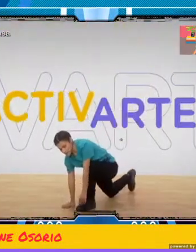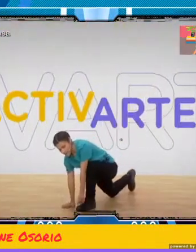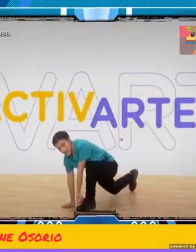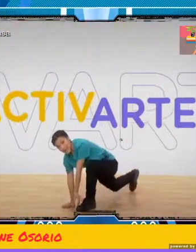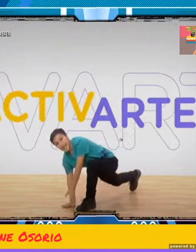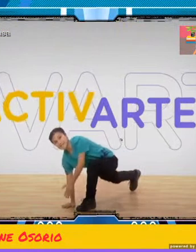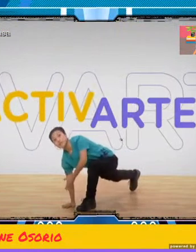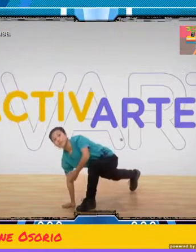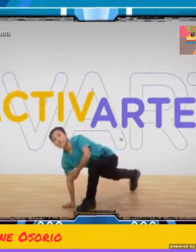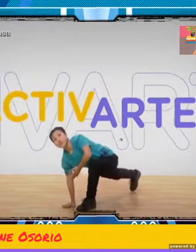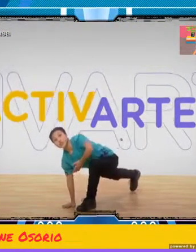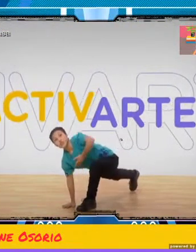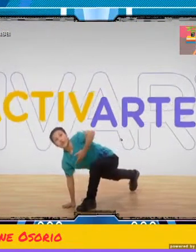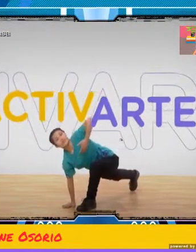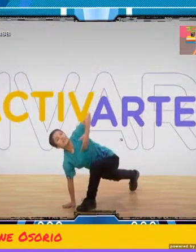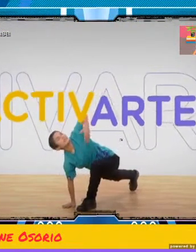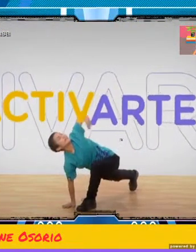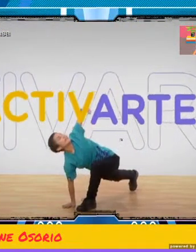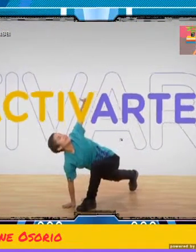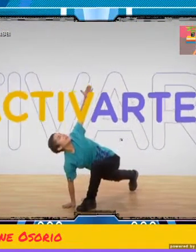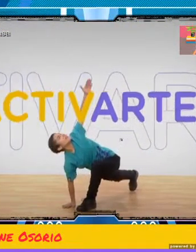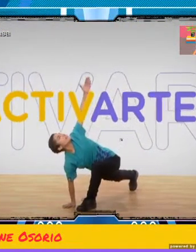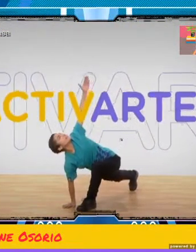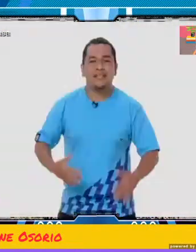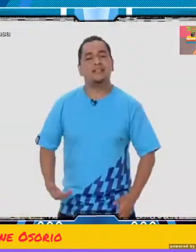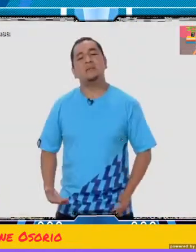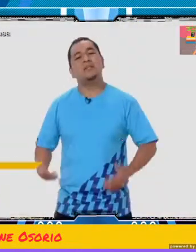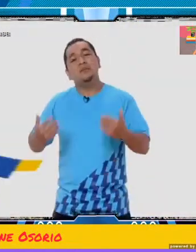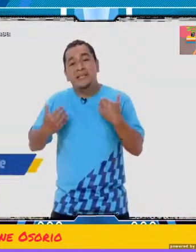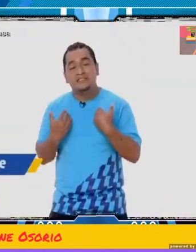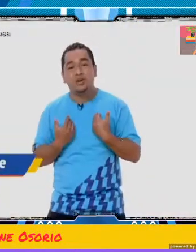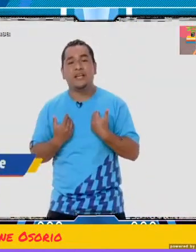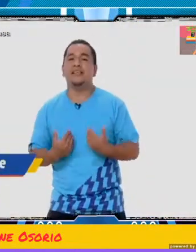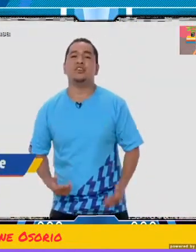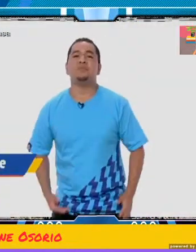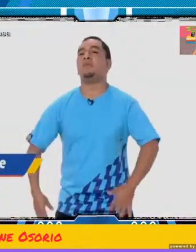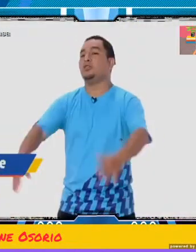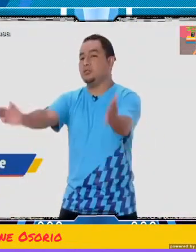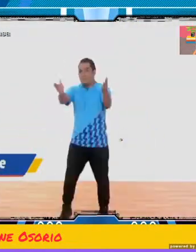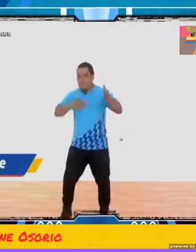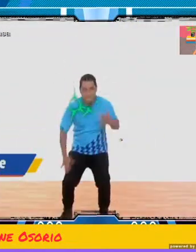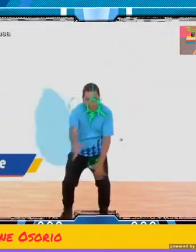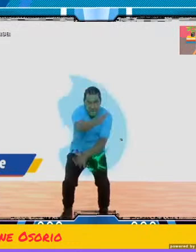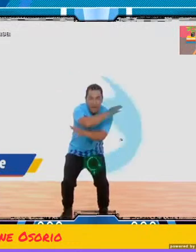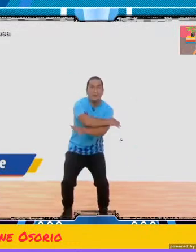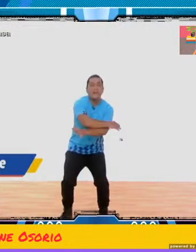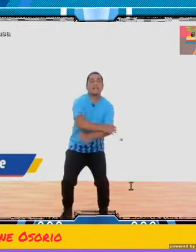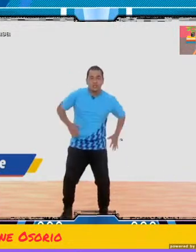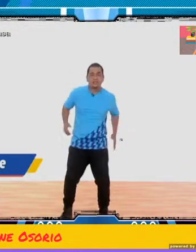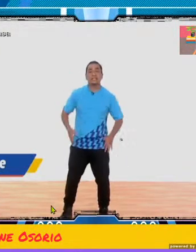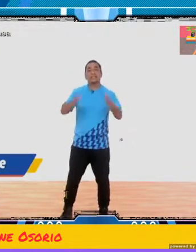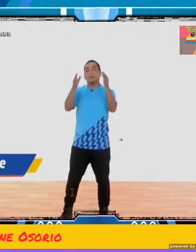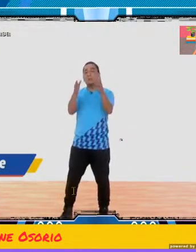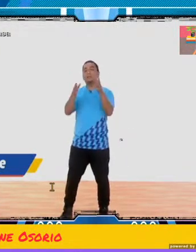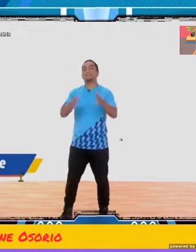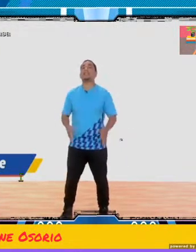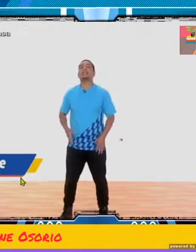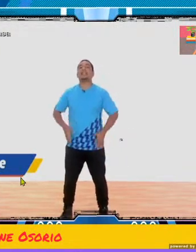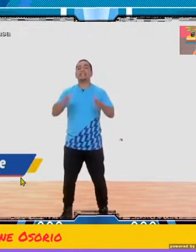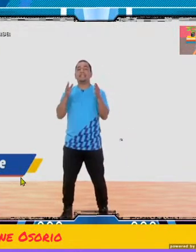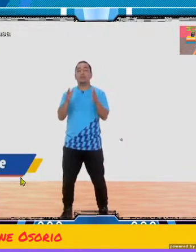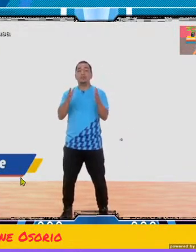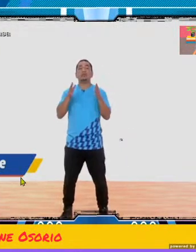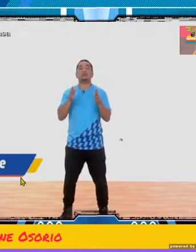La clase de hoy es English, chicos. ¿Qué tal? Mi nombre es Jorge y hoy vamos a mover cosas. Y lo vamos a